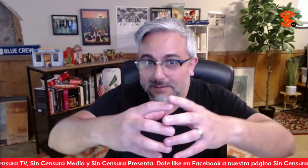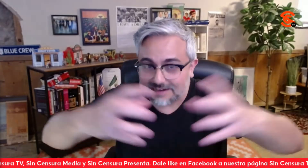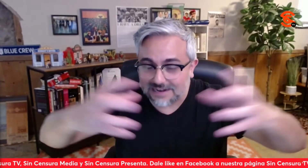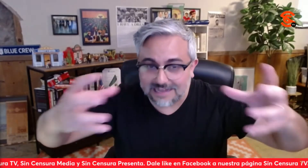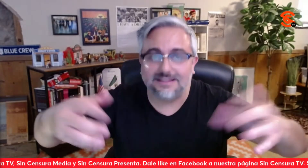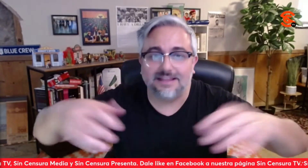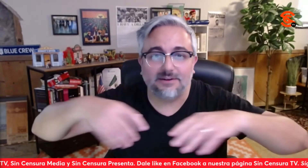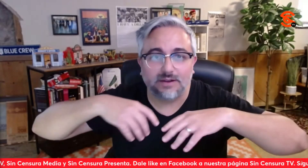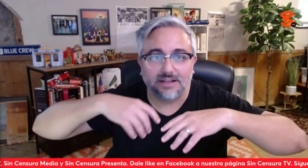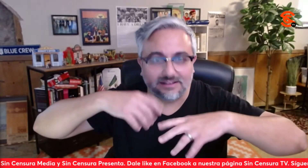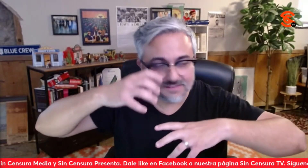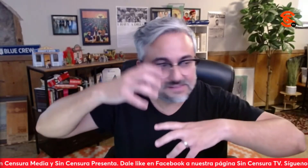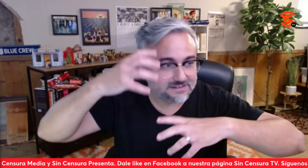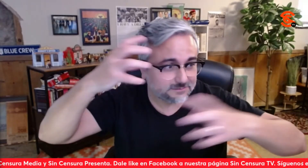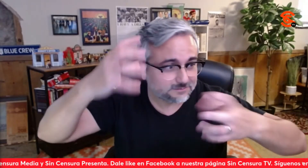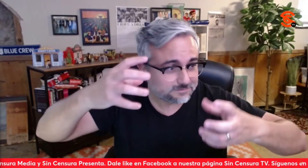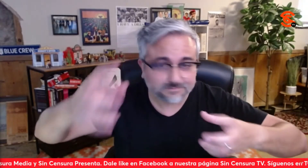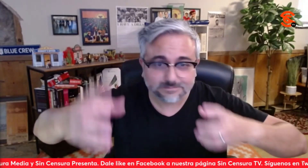que abrir la lata en